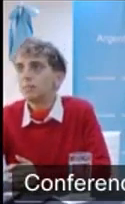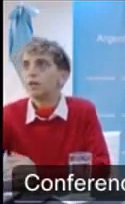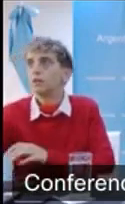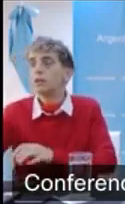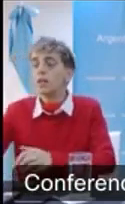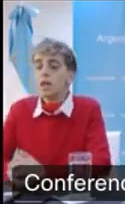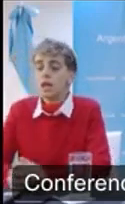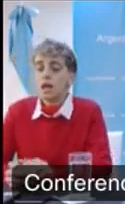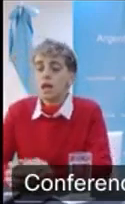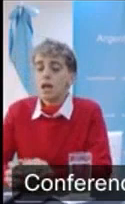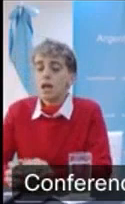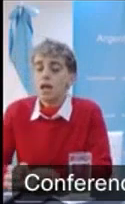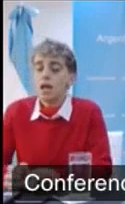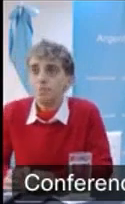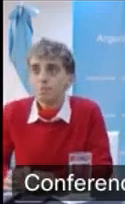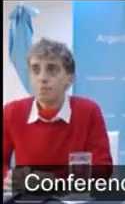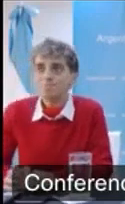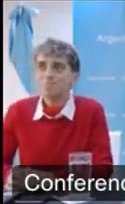la. Sí, estamos grabando.